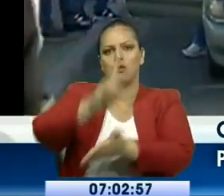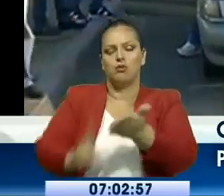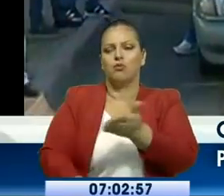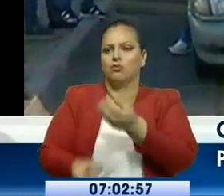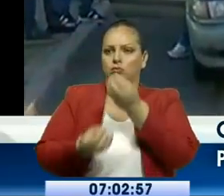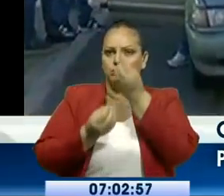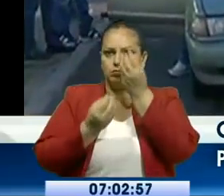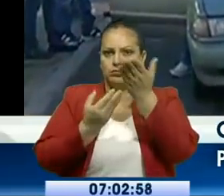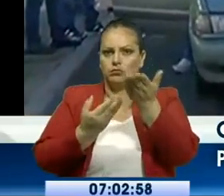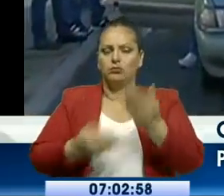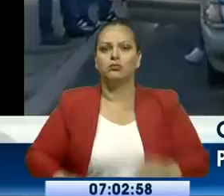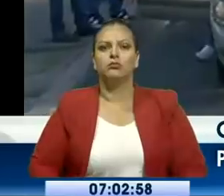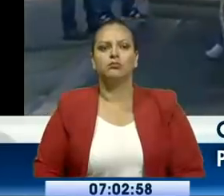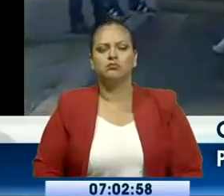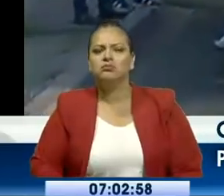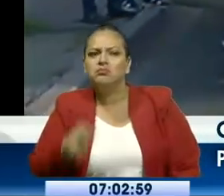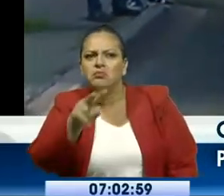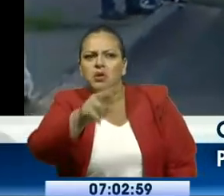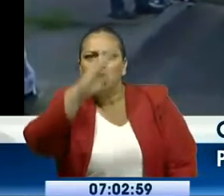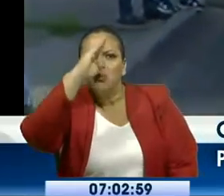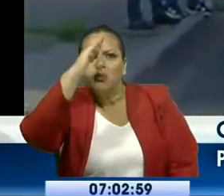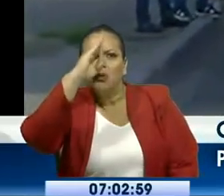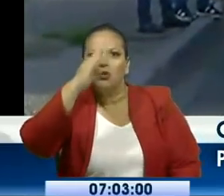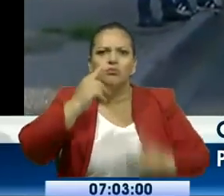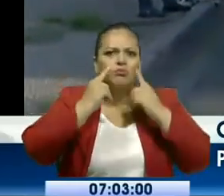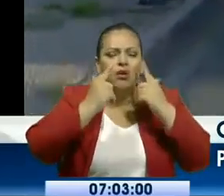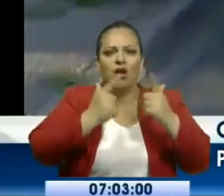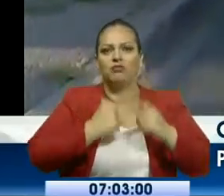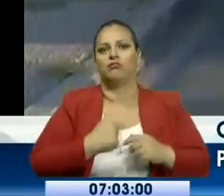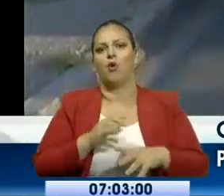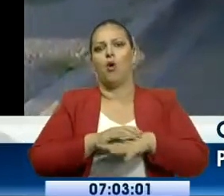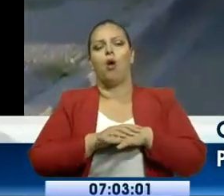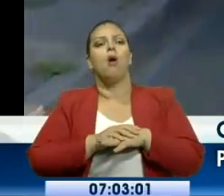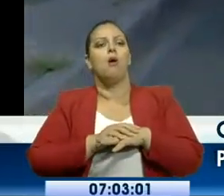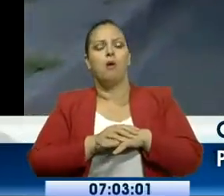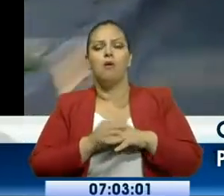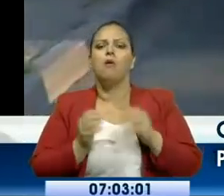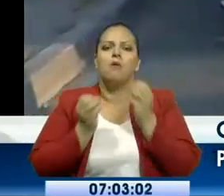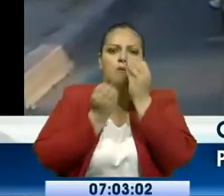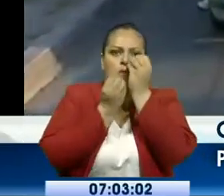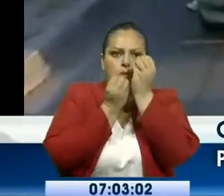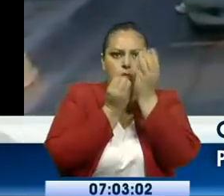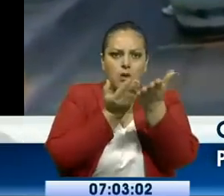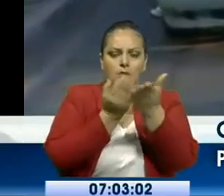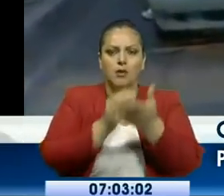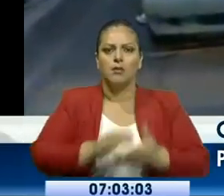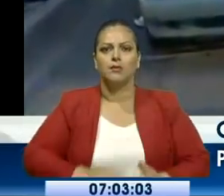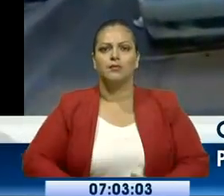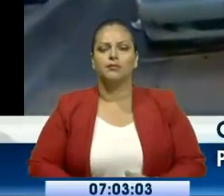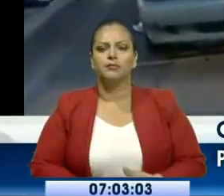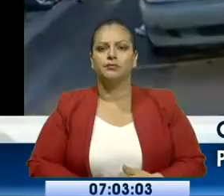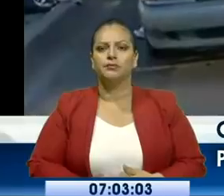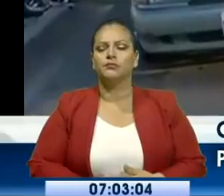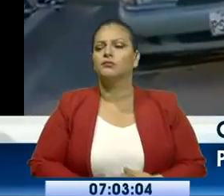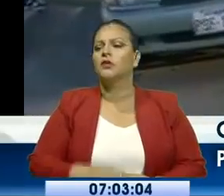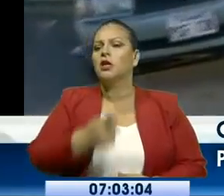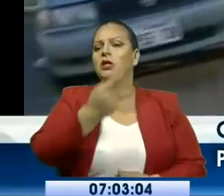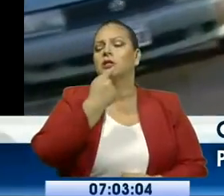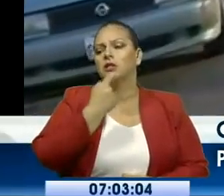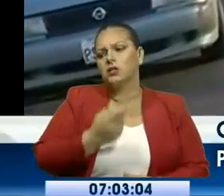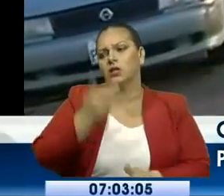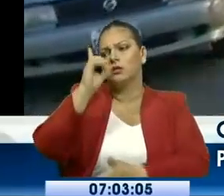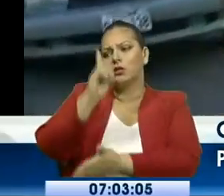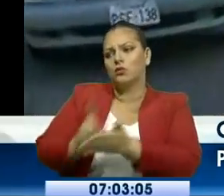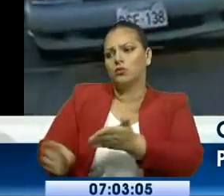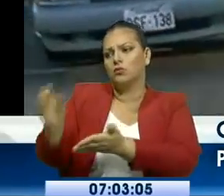porque igual ellos estaban deteniendo carros. ¿Qué le manifestaron los agentes? Que ponga la denuncia y que deje mi número de teléfono, que por algún motivo me van a llamar